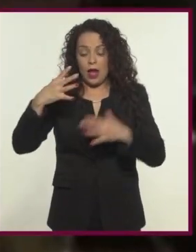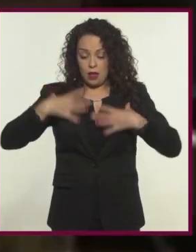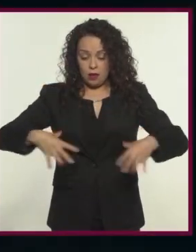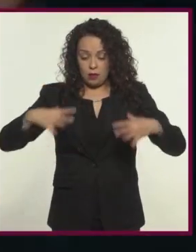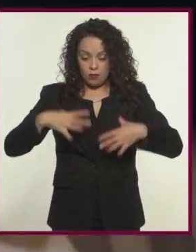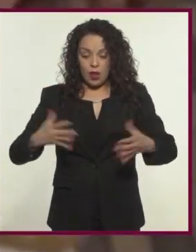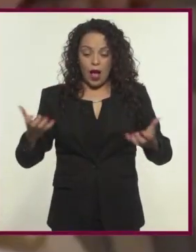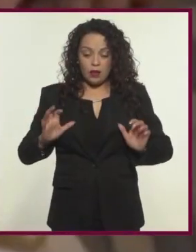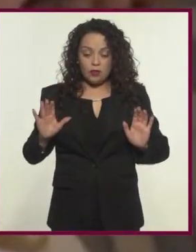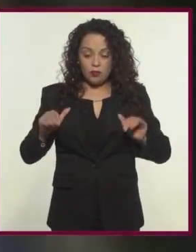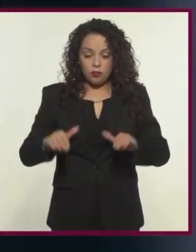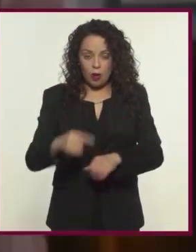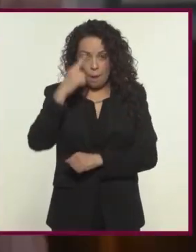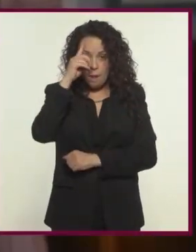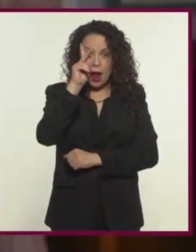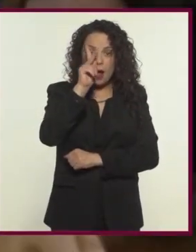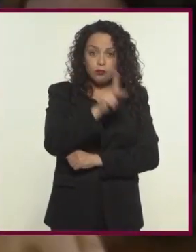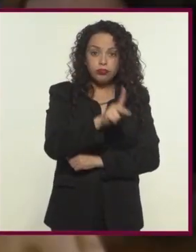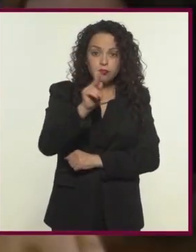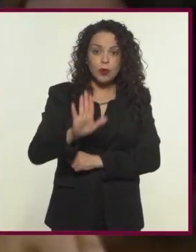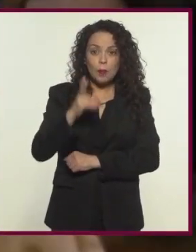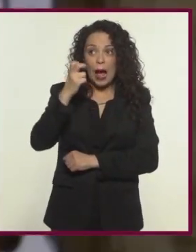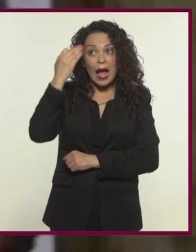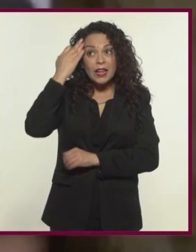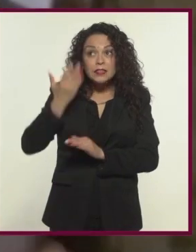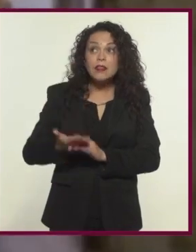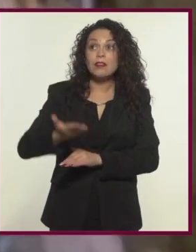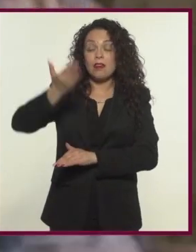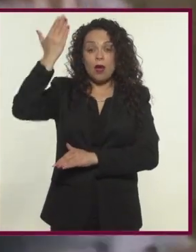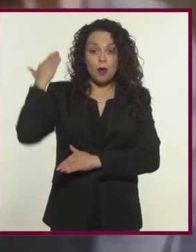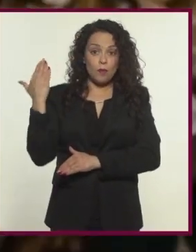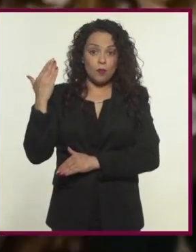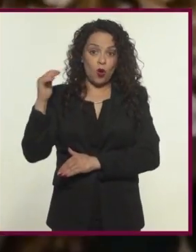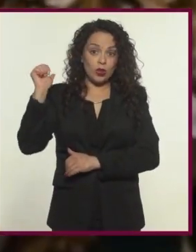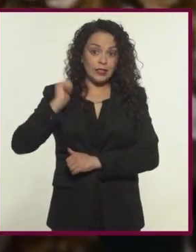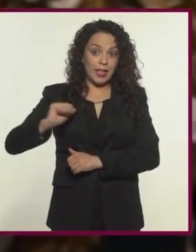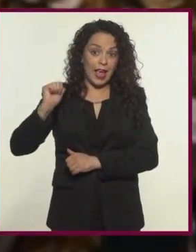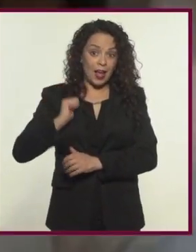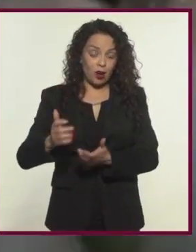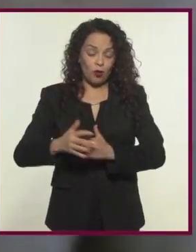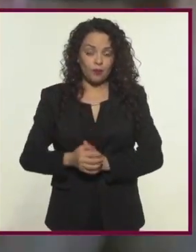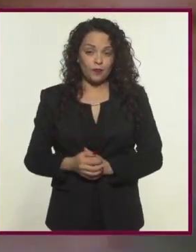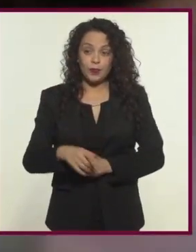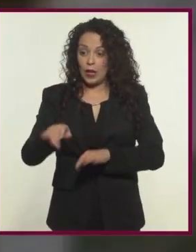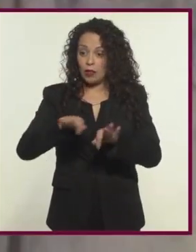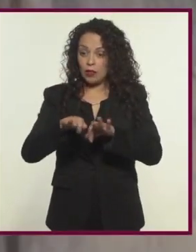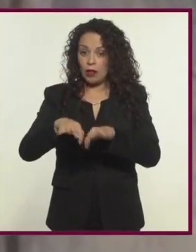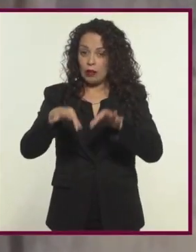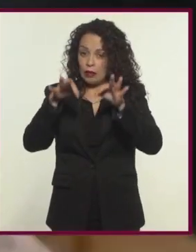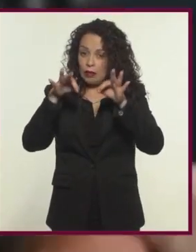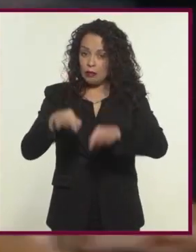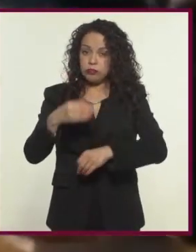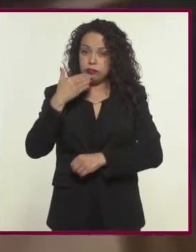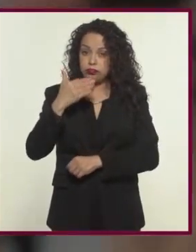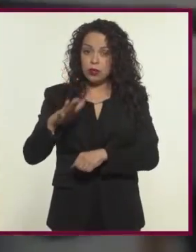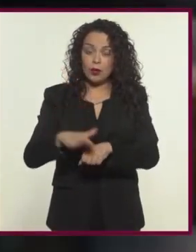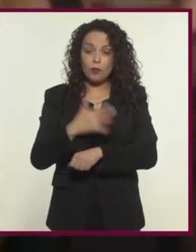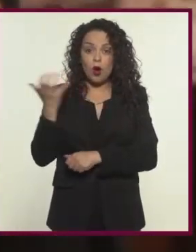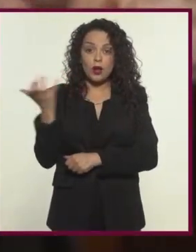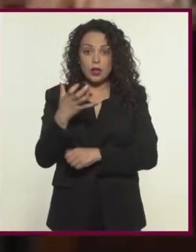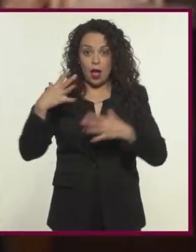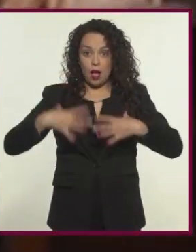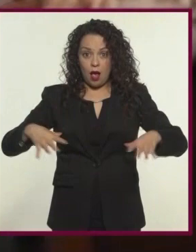usaron vestuarios que se confeccionaron para ser similares a los de la época. Un trabajo maravilloso, por cierto. Y es que